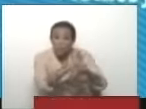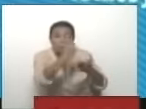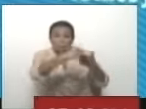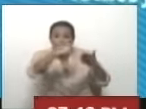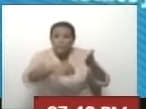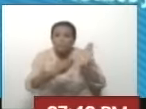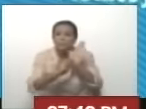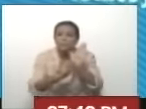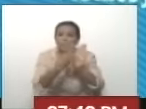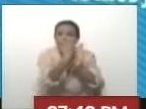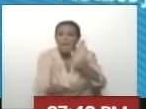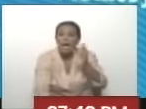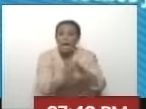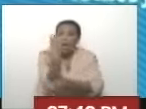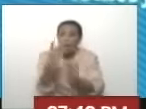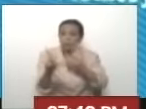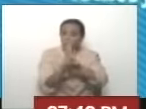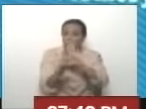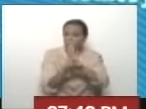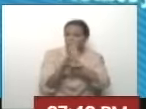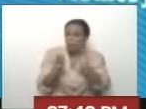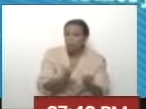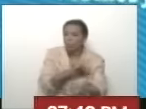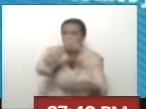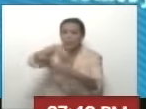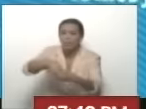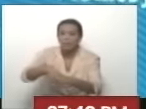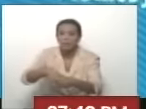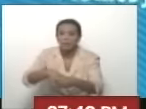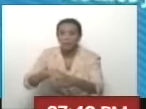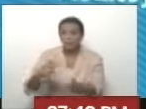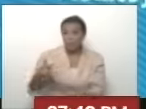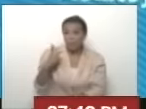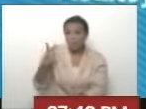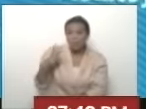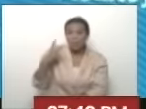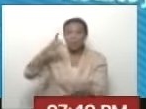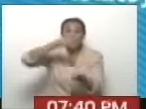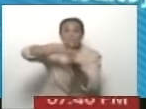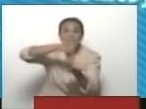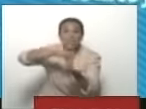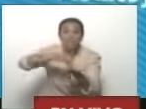estatuto que creó la Corte Internacional de Justicia. Nuestros diplomáticos